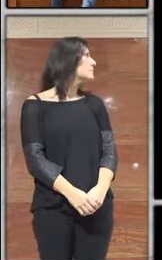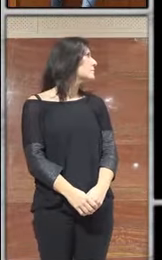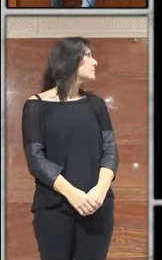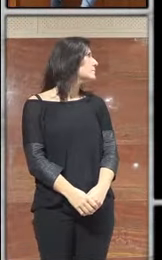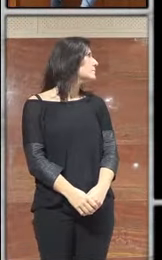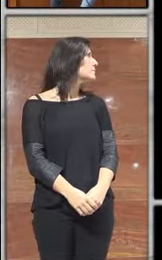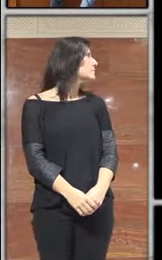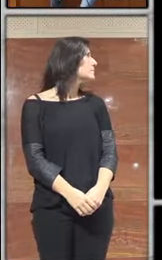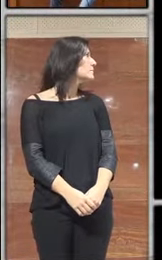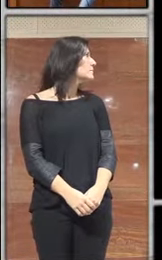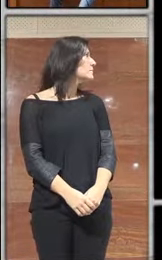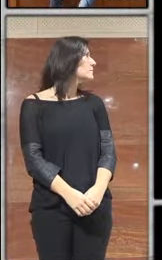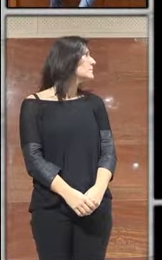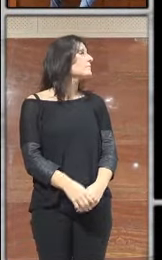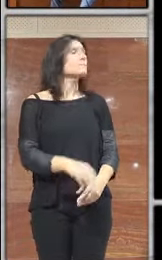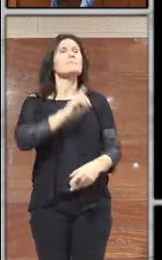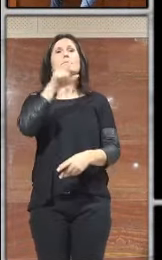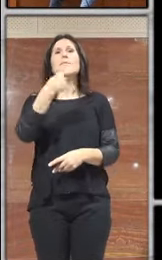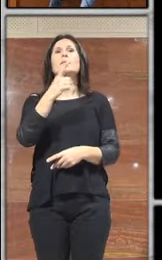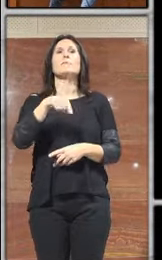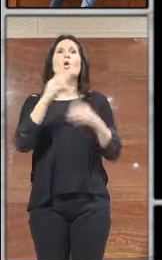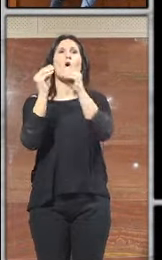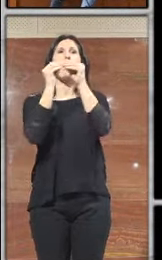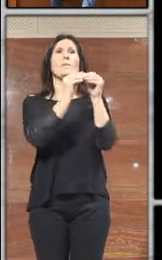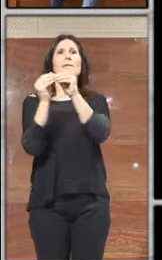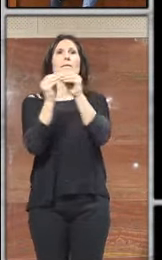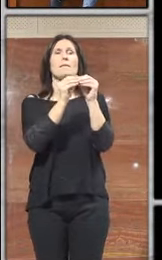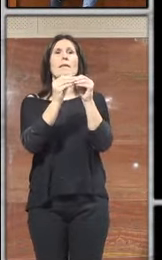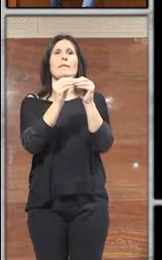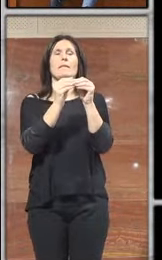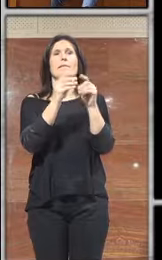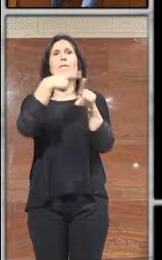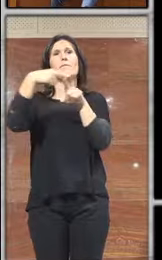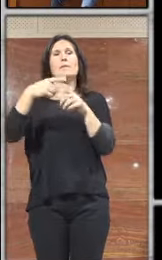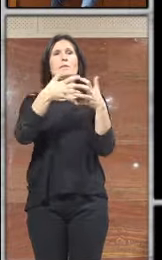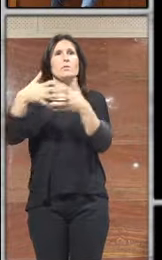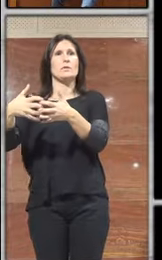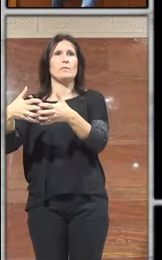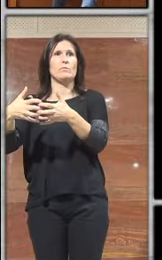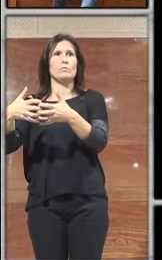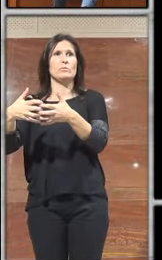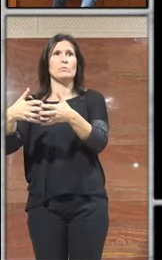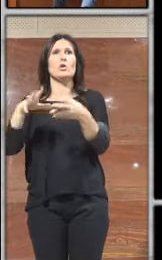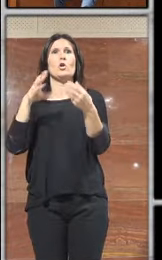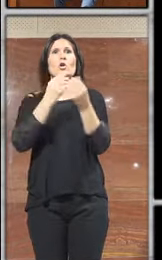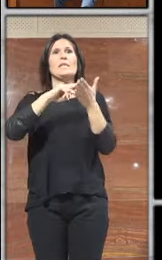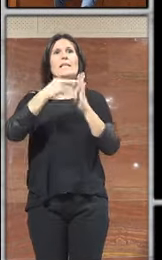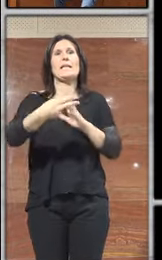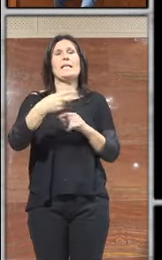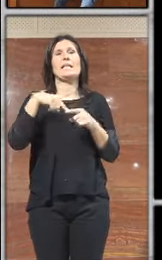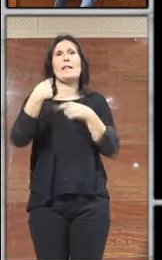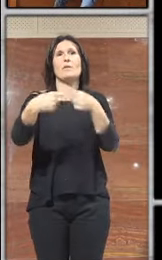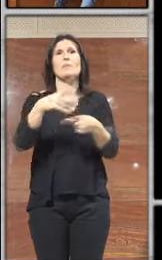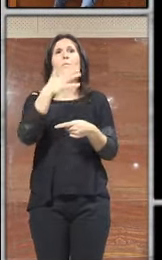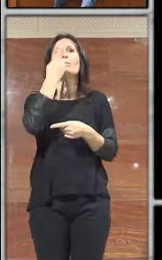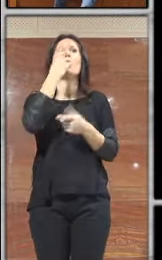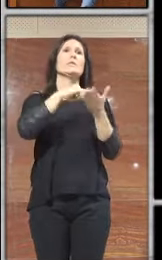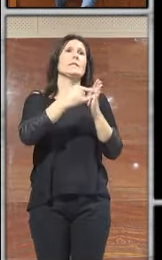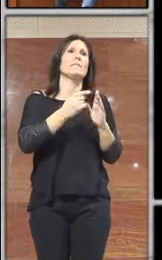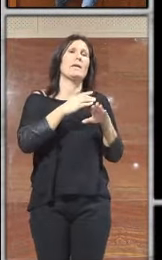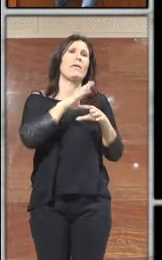estos nuevos dispositivos, smartphones, tabletas y demás, con las tecnologías de apoyo periféricas tradicionales. Por ejemplo, con sistemas